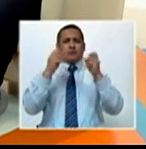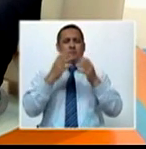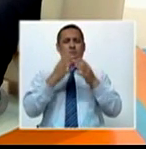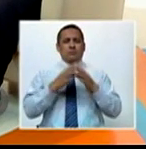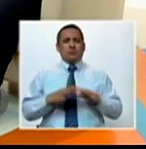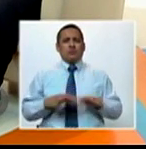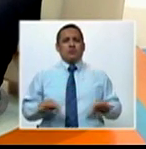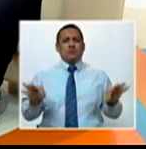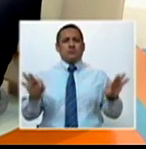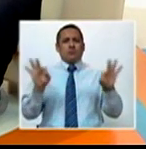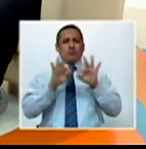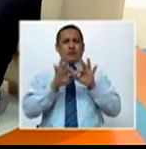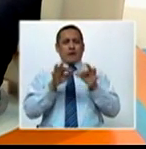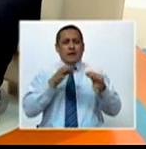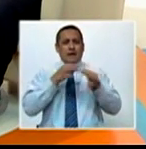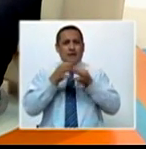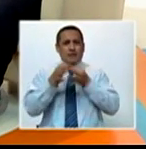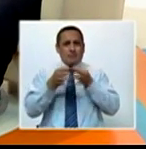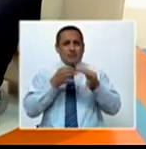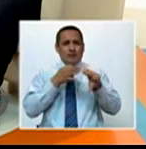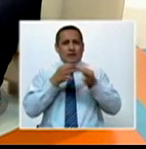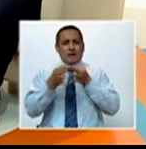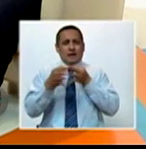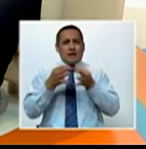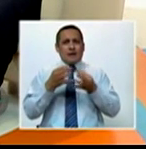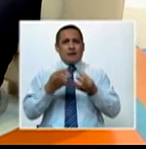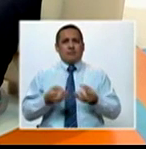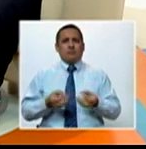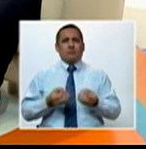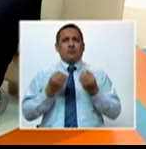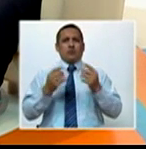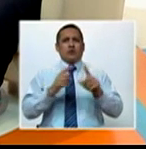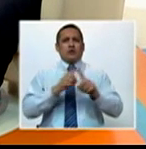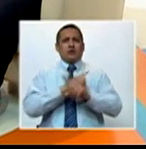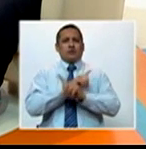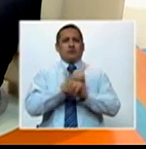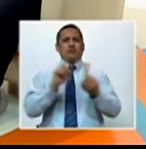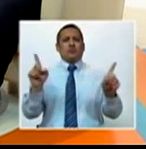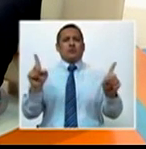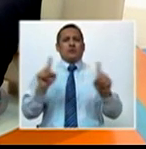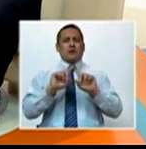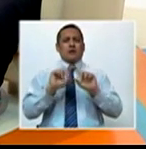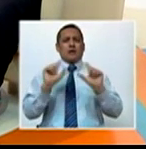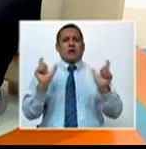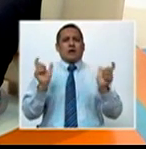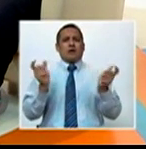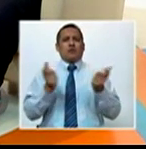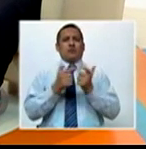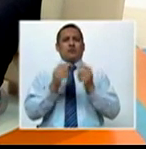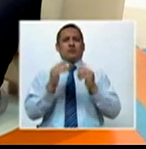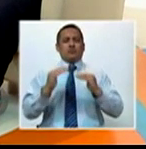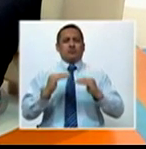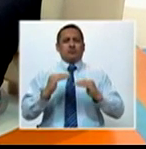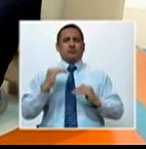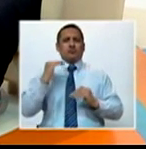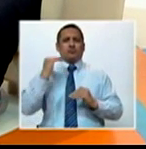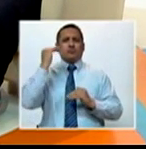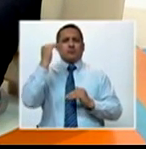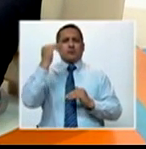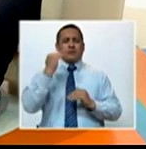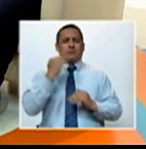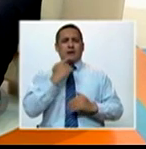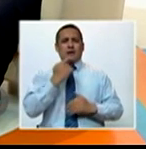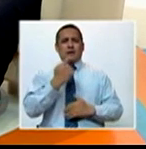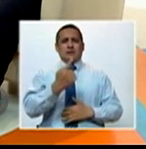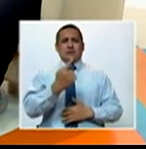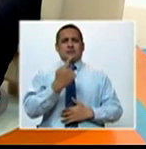que usted ha resaltado, porque no es que la Corte Suprema esté tampoco